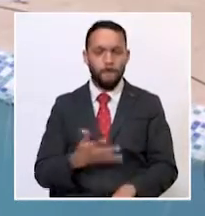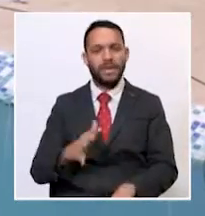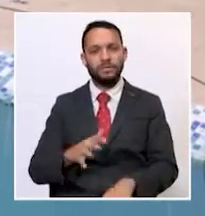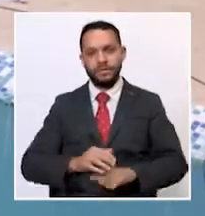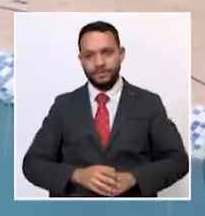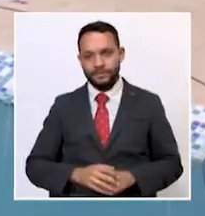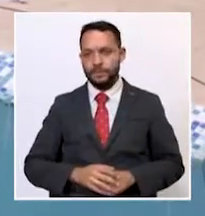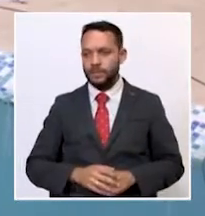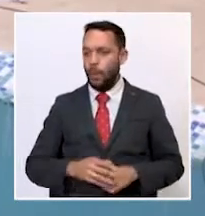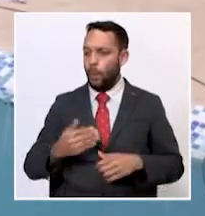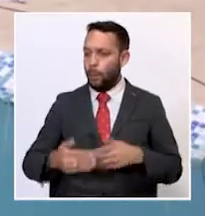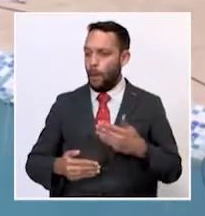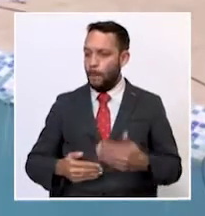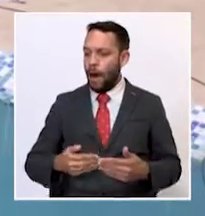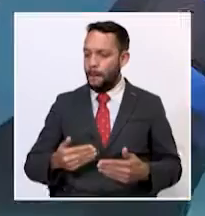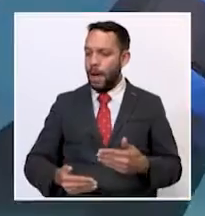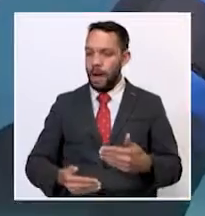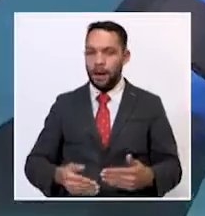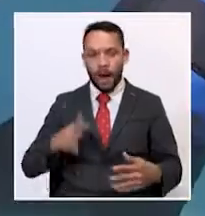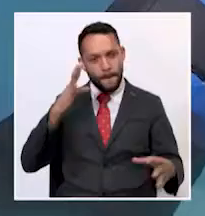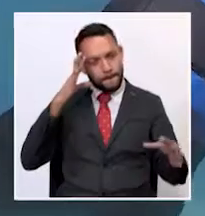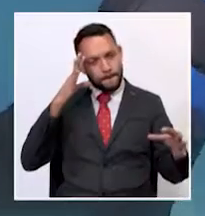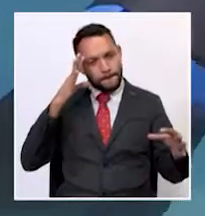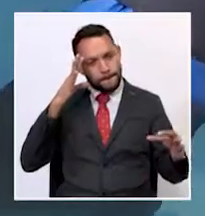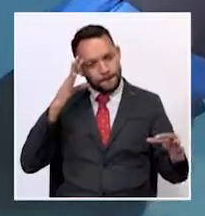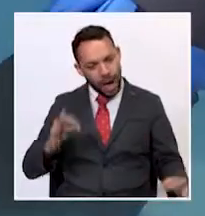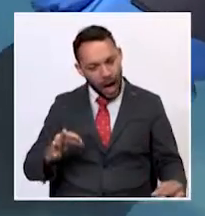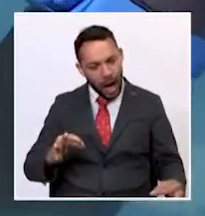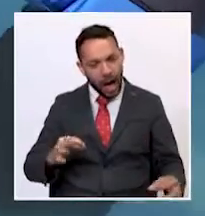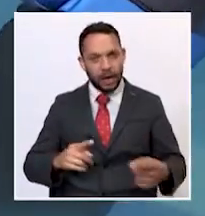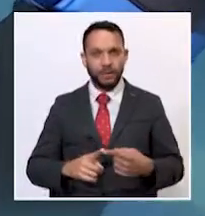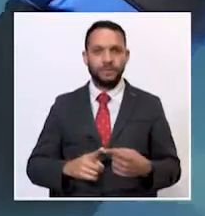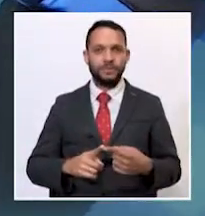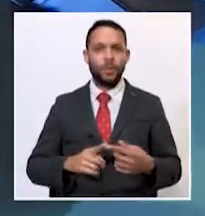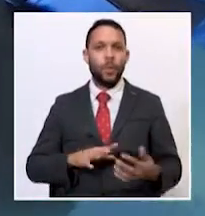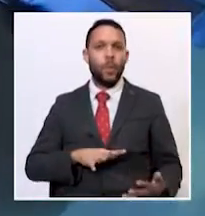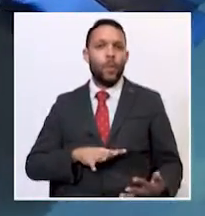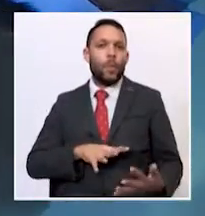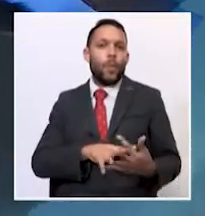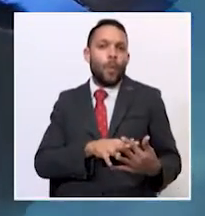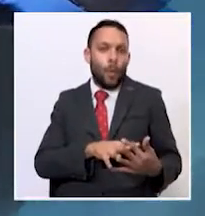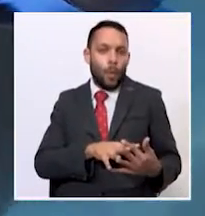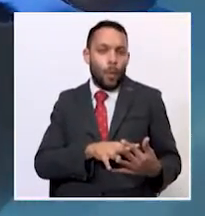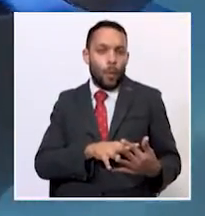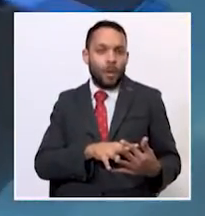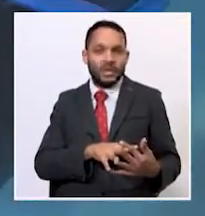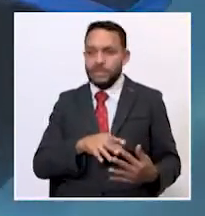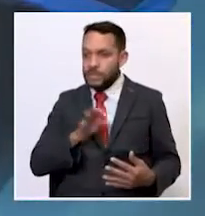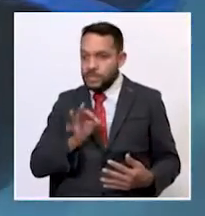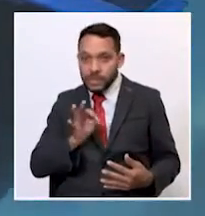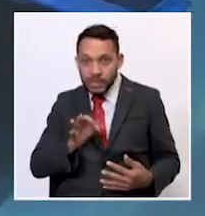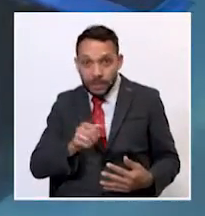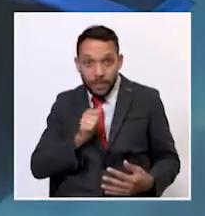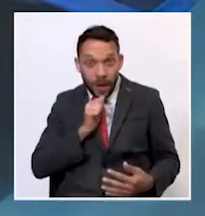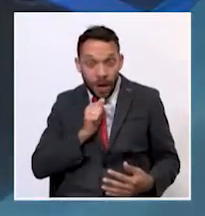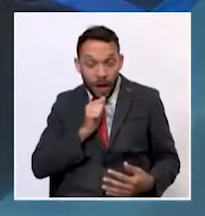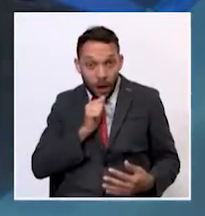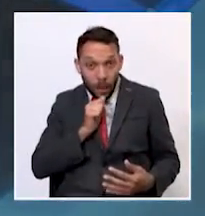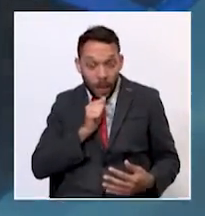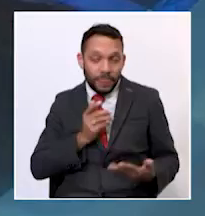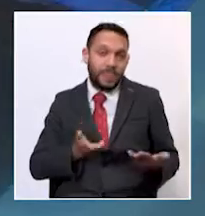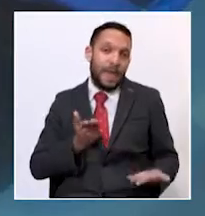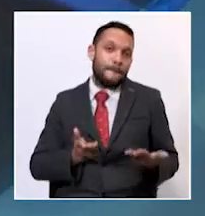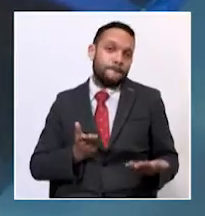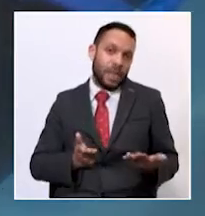pasa por las diferentes fases de relajación, de entrega. No siempre el paciente es llevado abajo del agua, ya que depende de cada requerimiento y